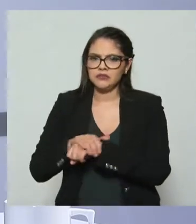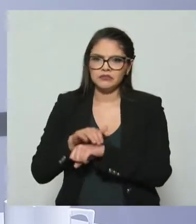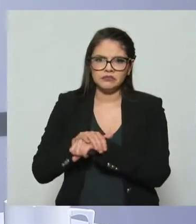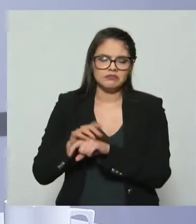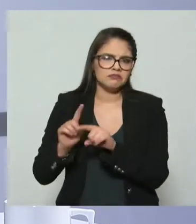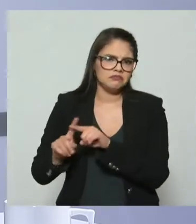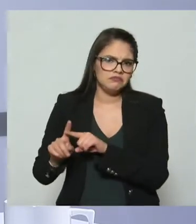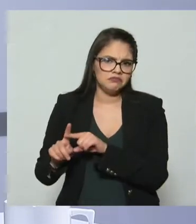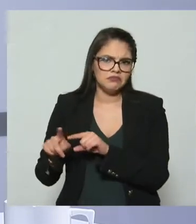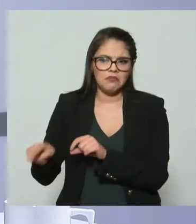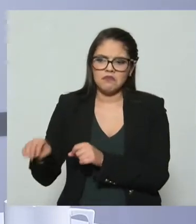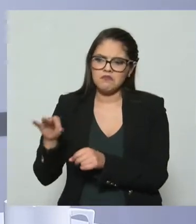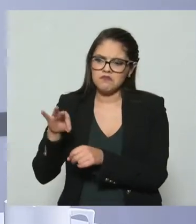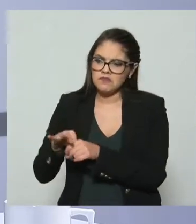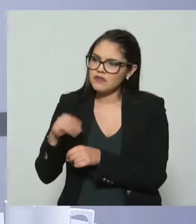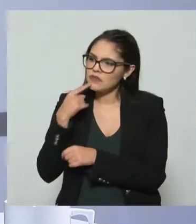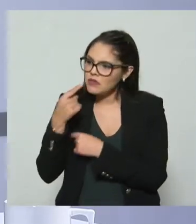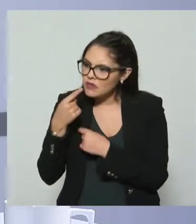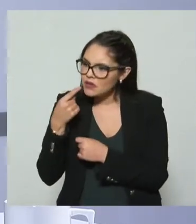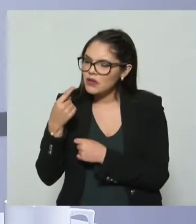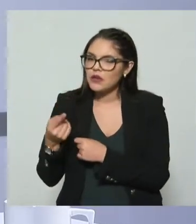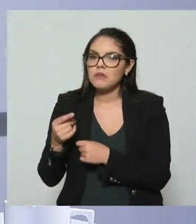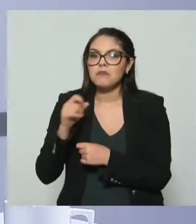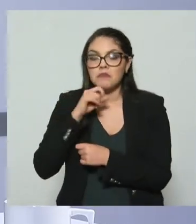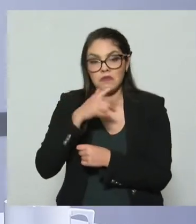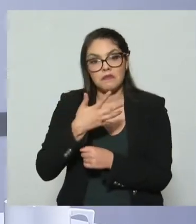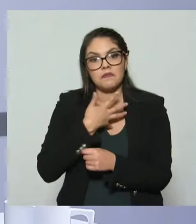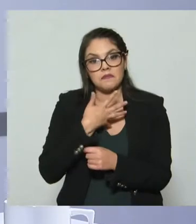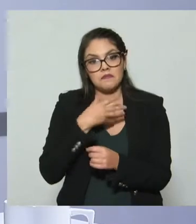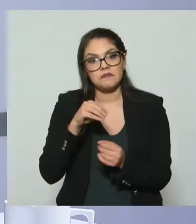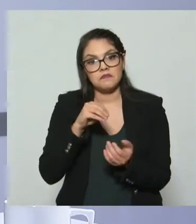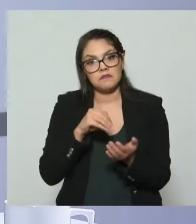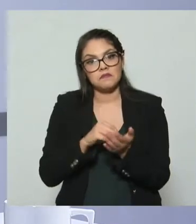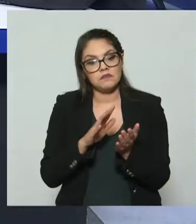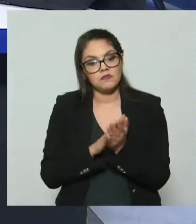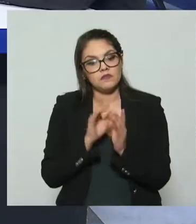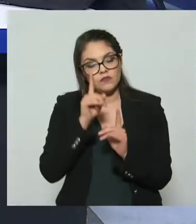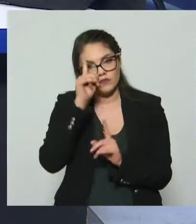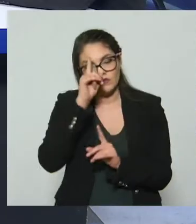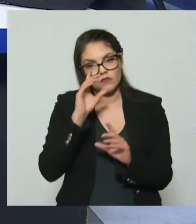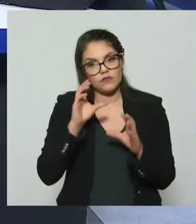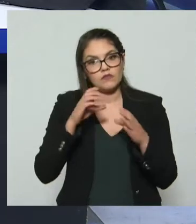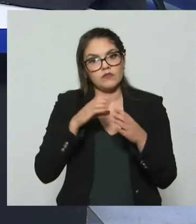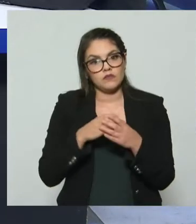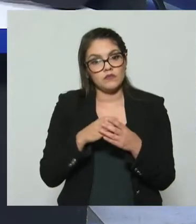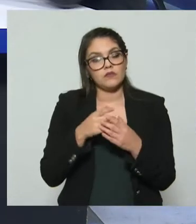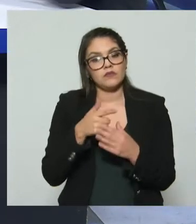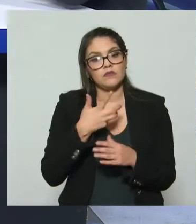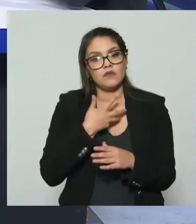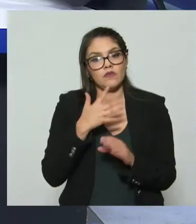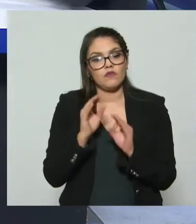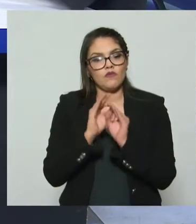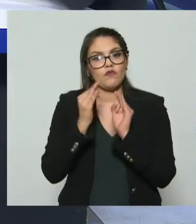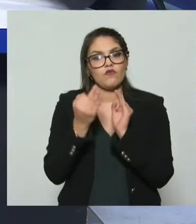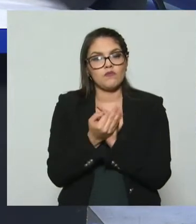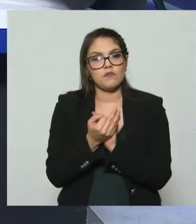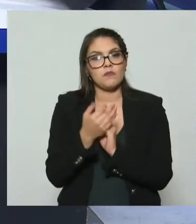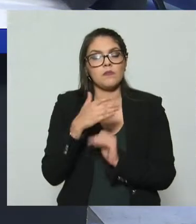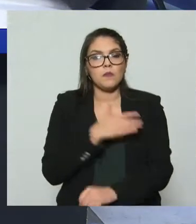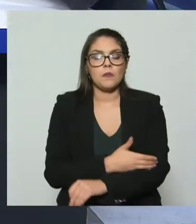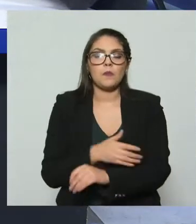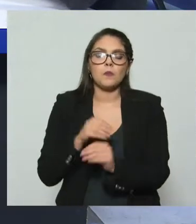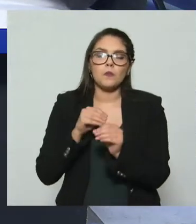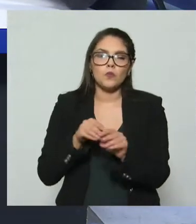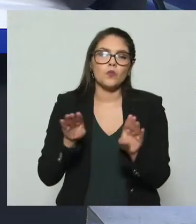vecinos, que voten por él, va a estar incluido en estos comités, y fortalecemos esta figura que va a acompañar el ejercicio